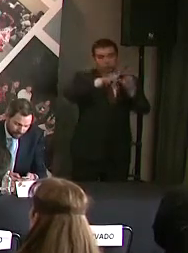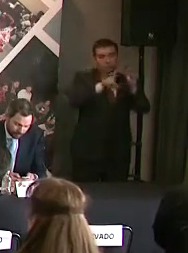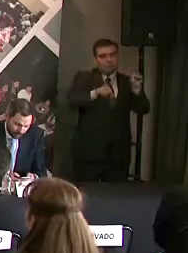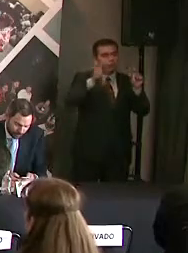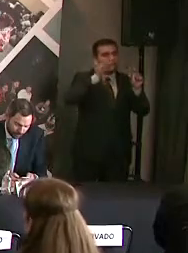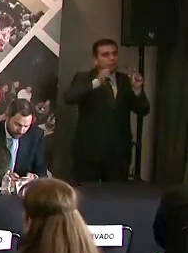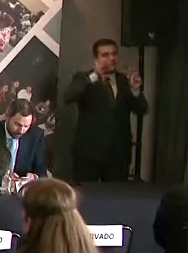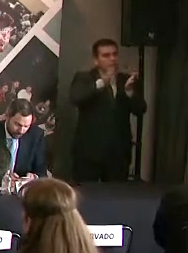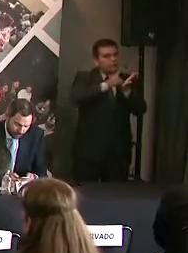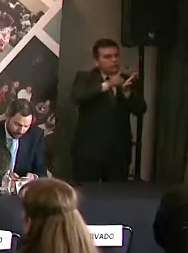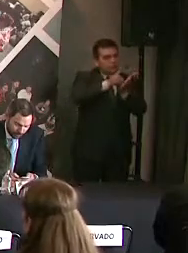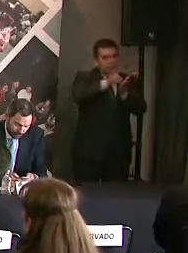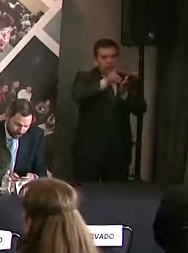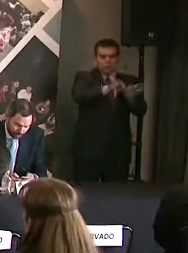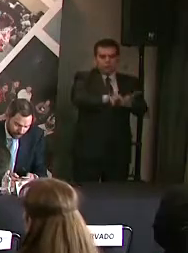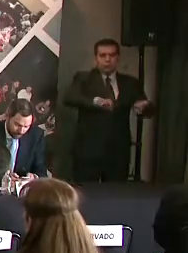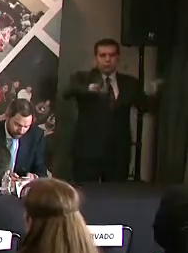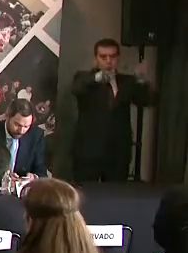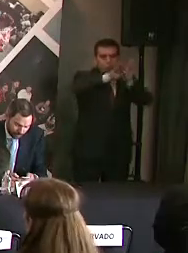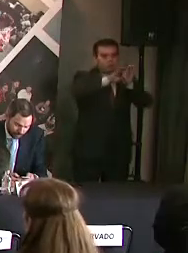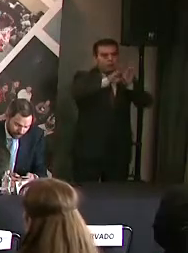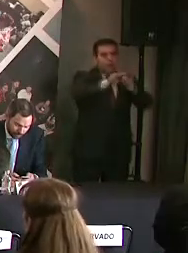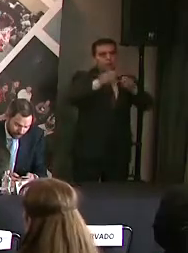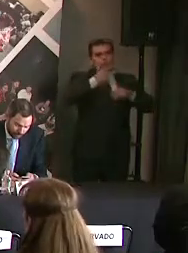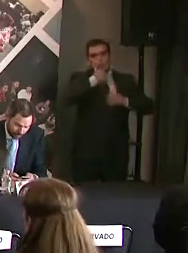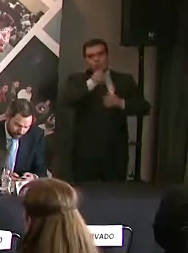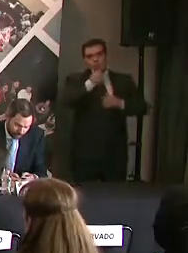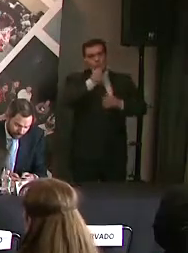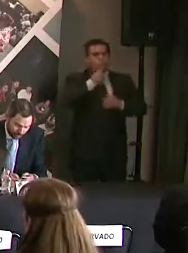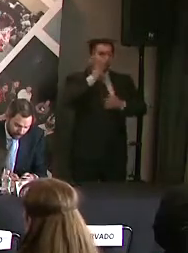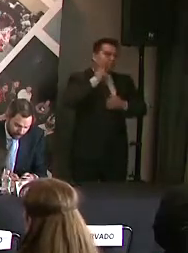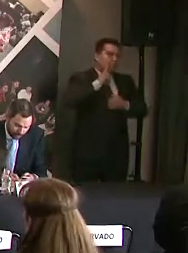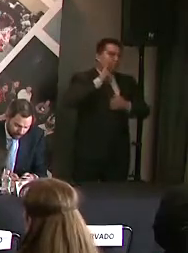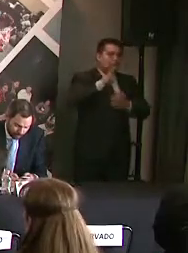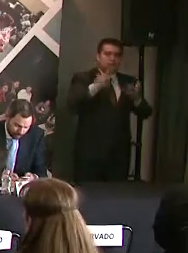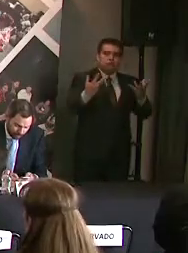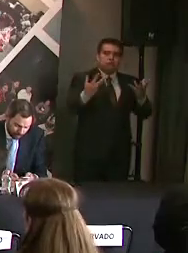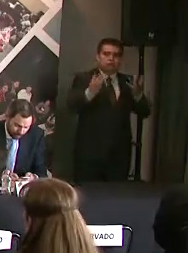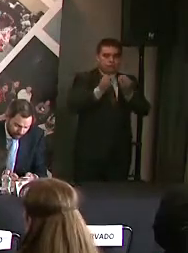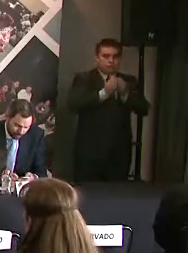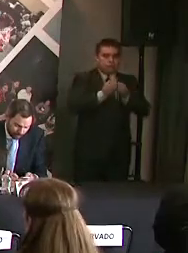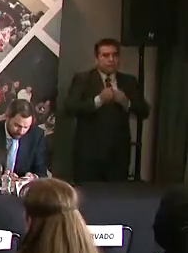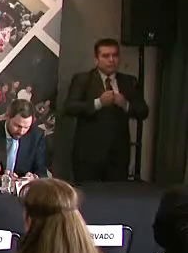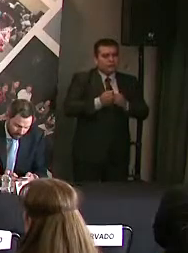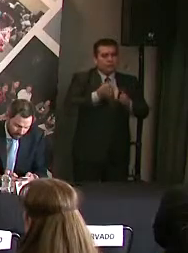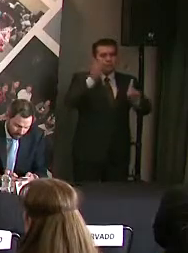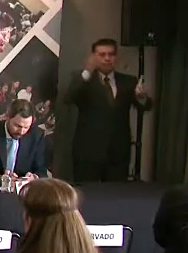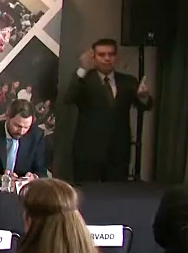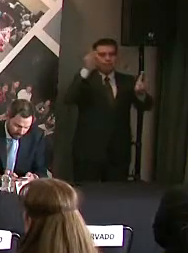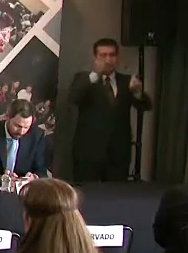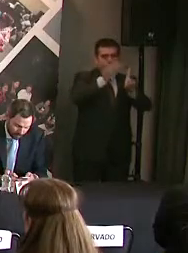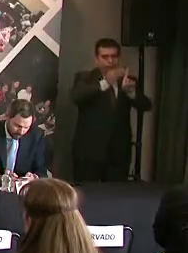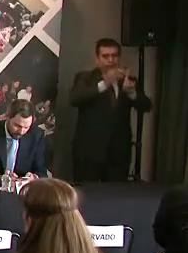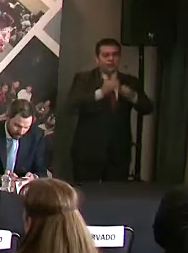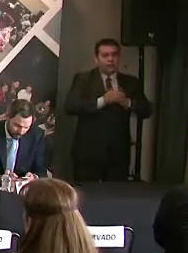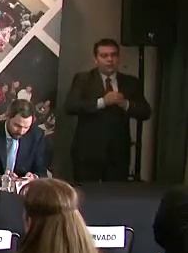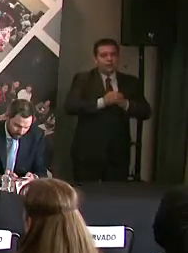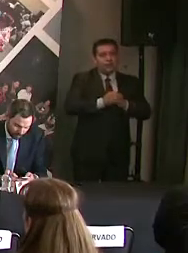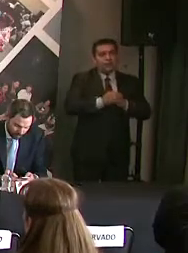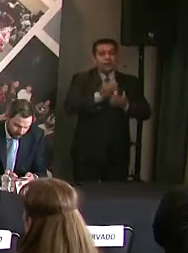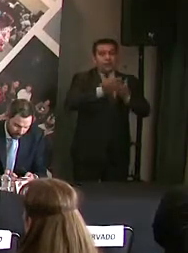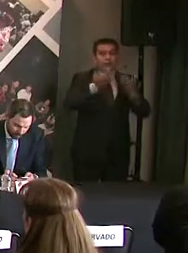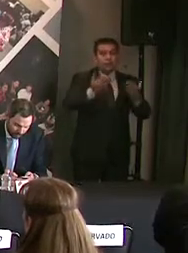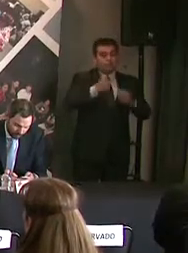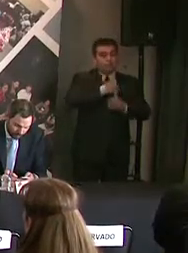es construir una democracia paritaria. Con este propósito, el Tribunal Electoral, garante de los derechos de la